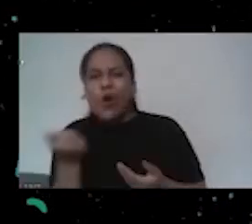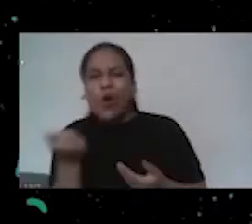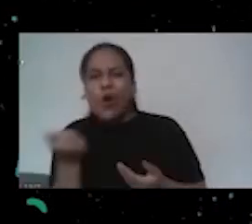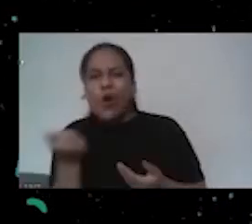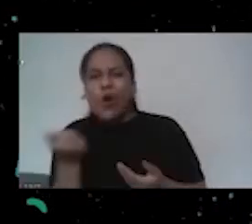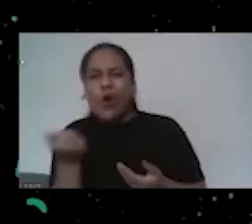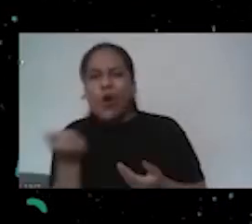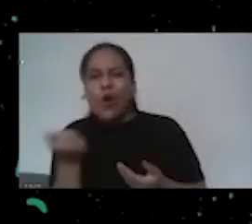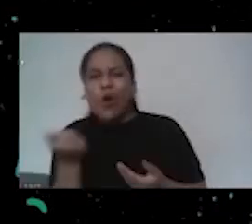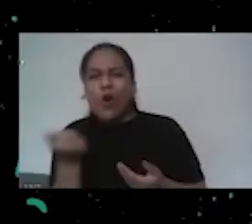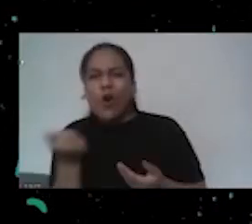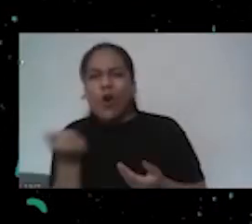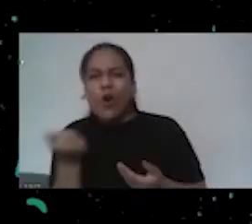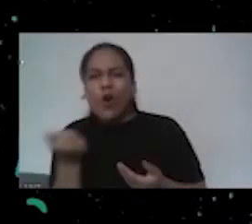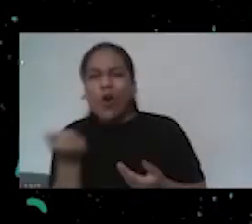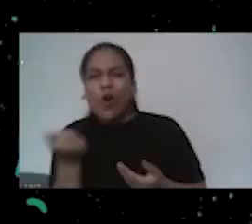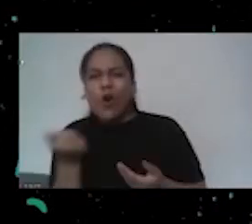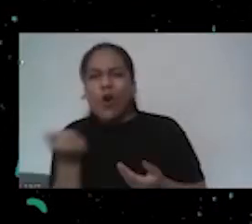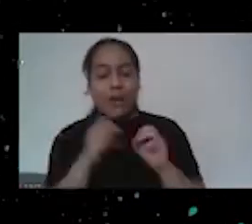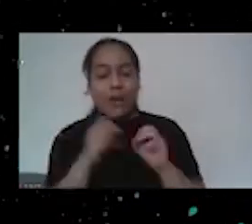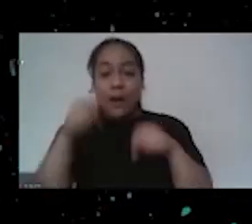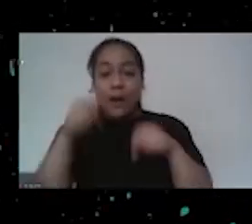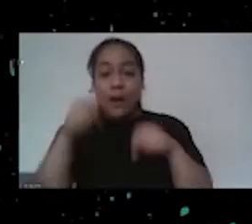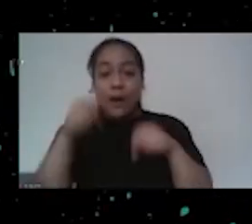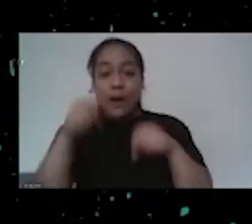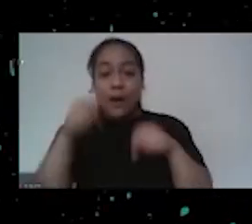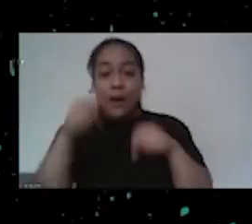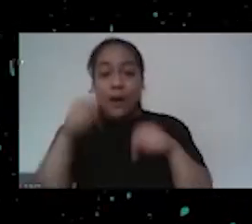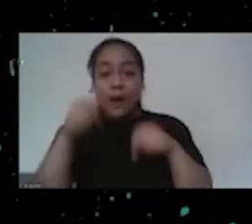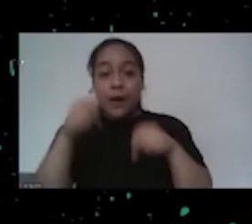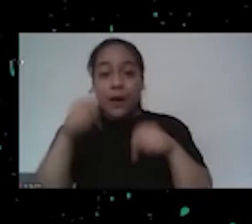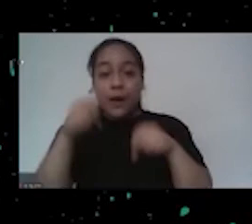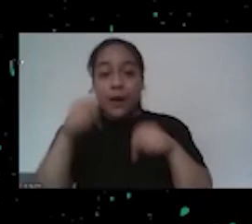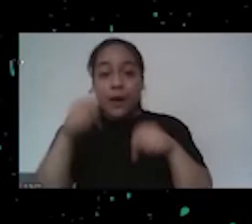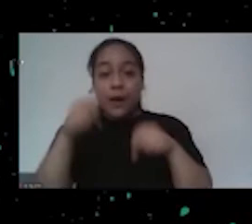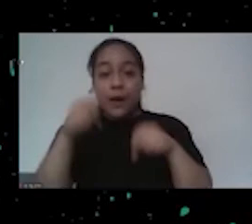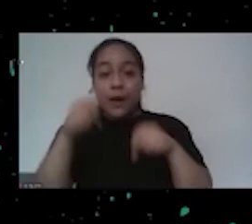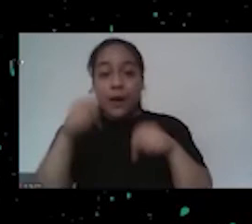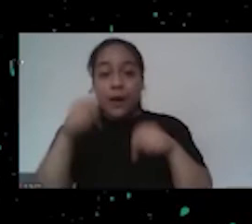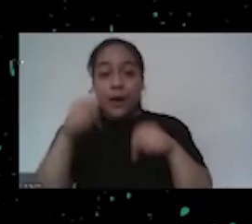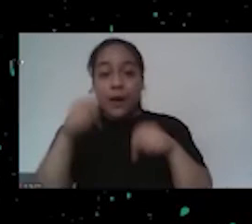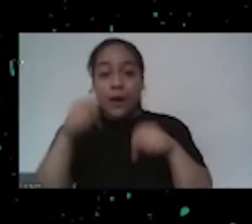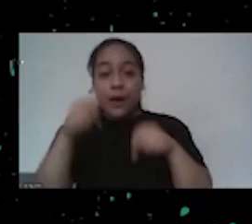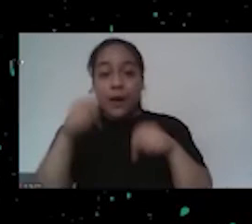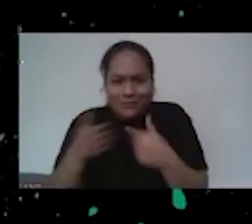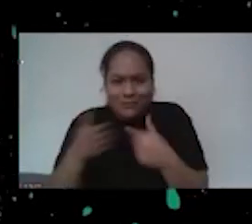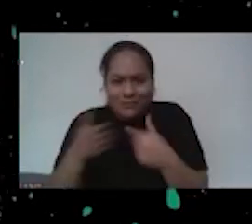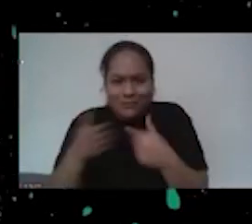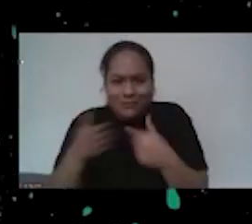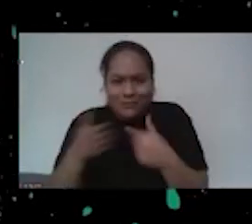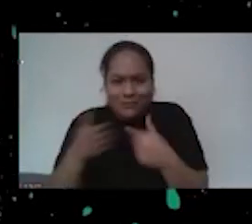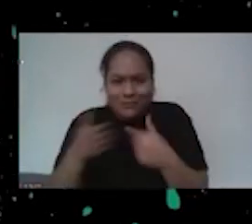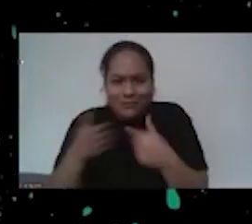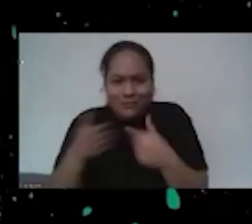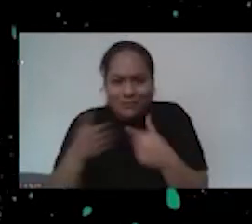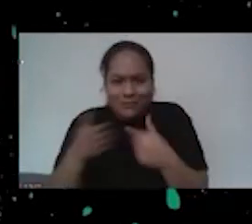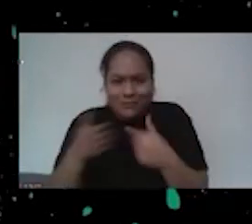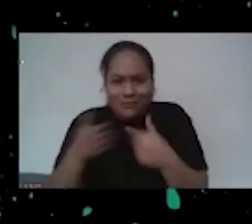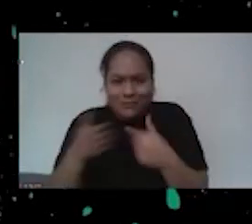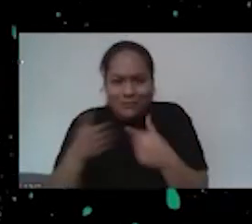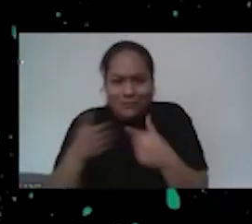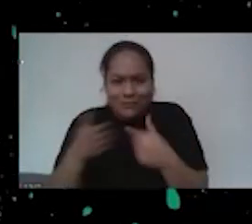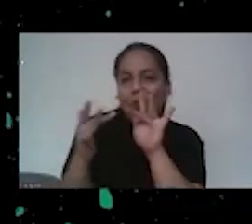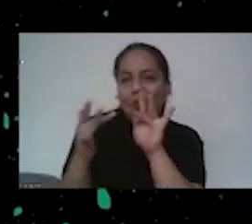espectador, sea para tener un contacto positivo o negativo, no importa el tipo de contacto que tenga,